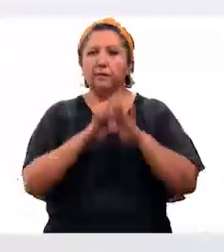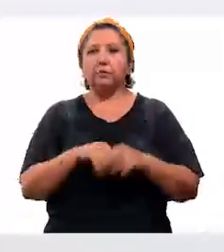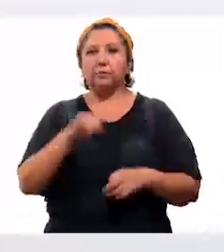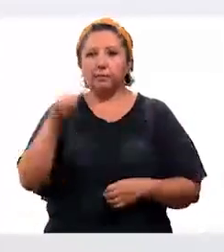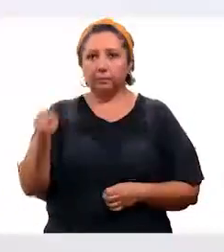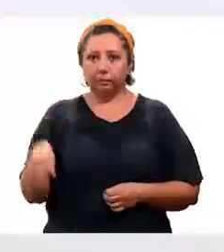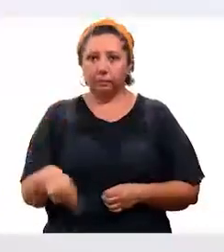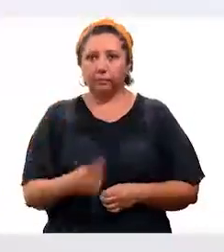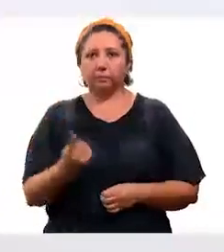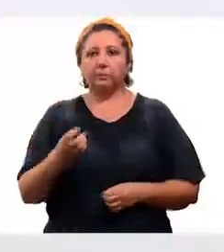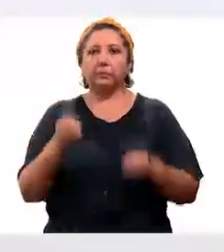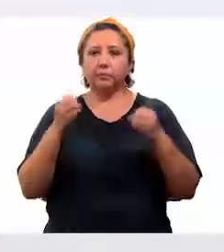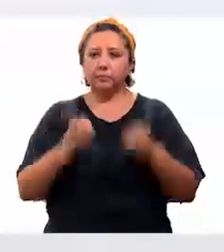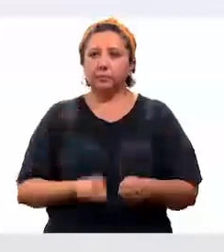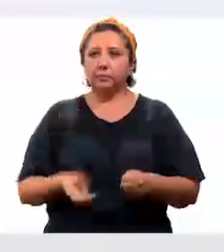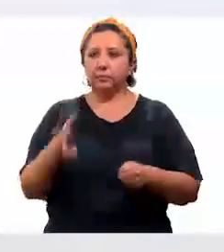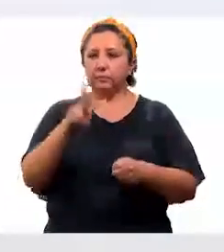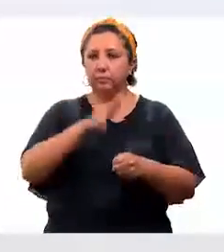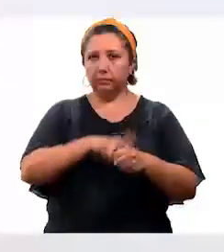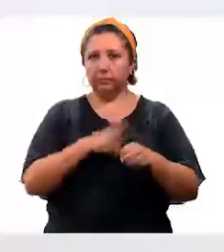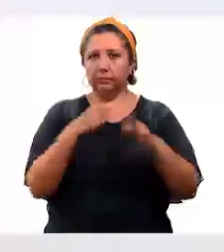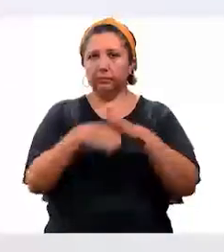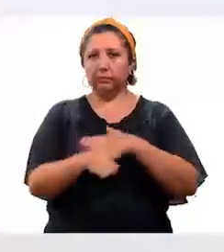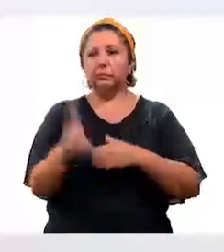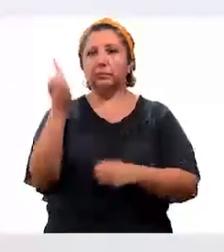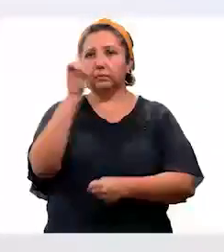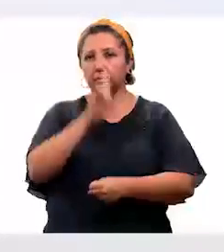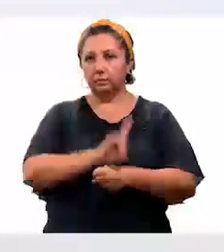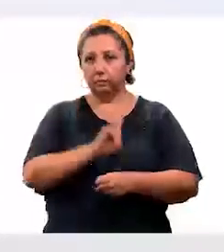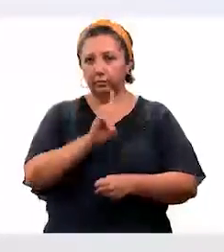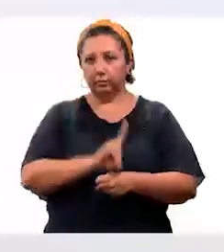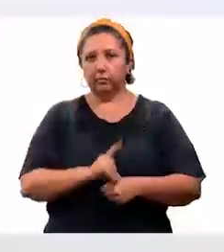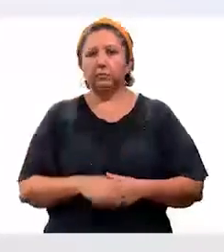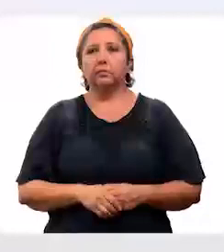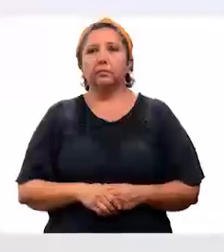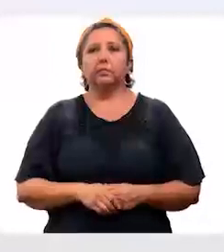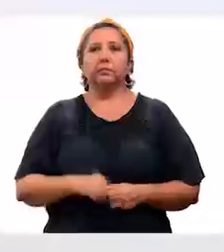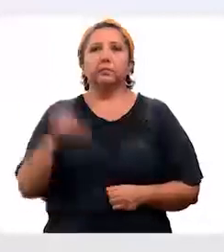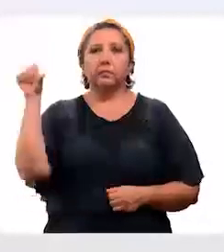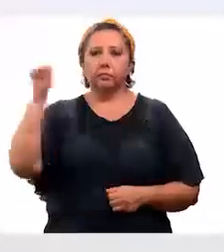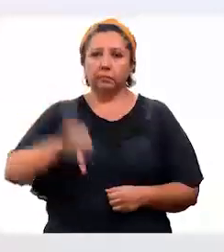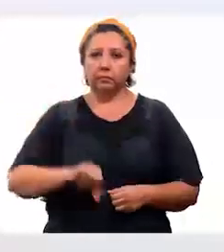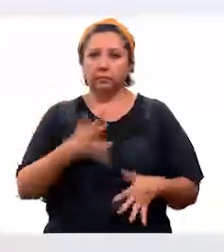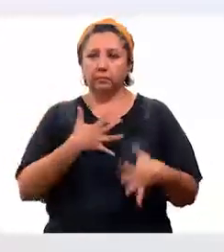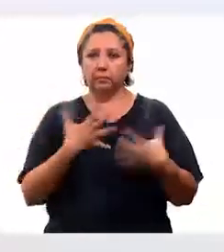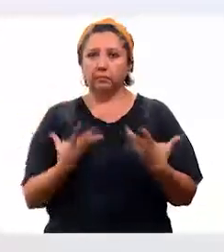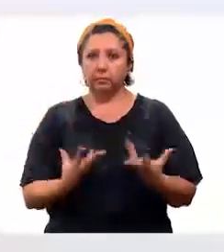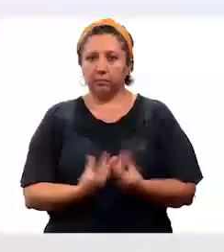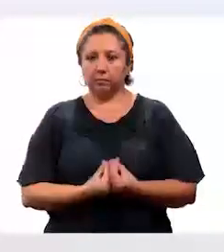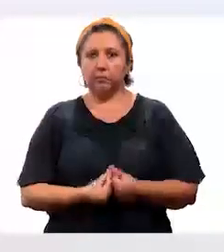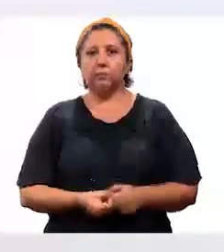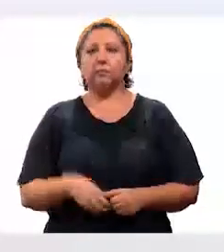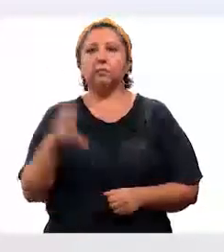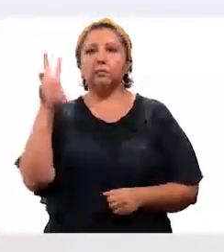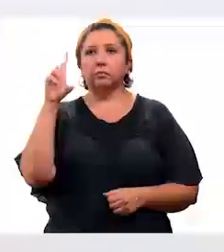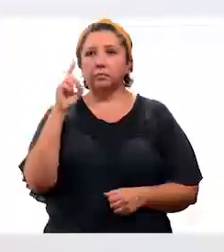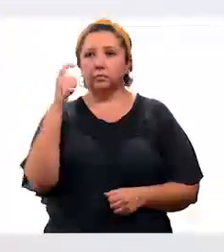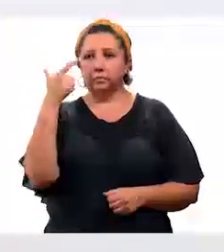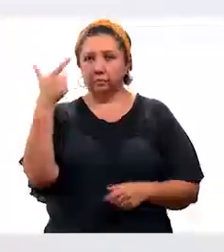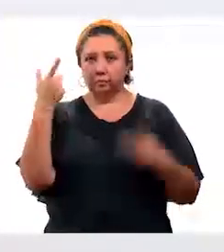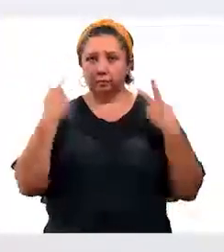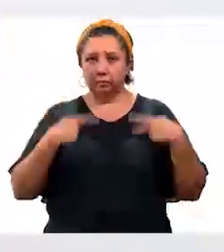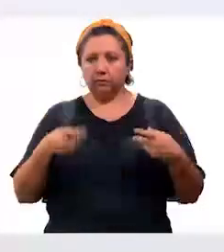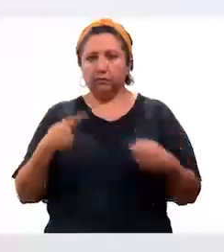los datos más importantes son la ocupación hospitalaria y los ingresos diarios. El día de hoy tenemos